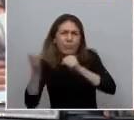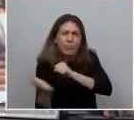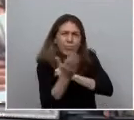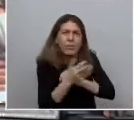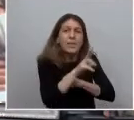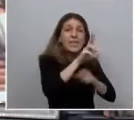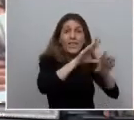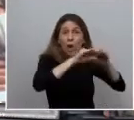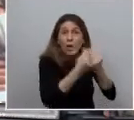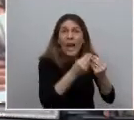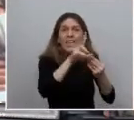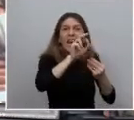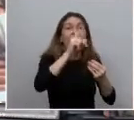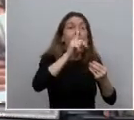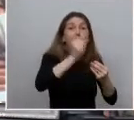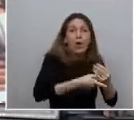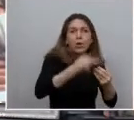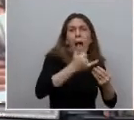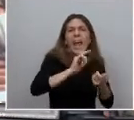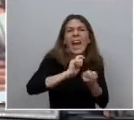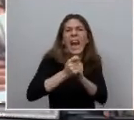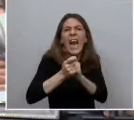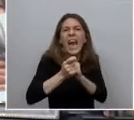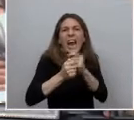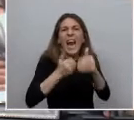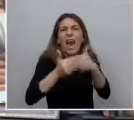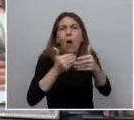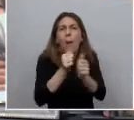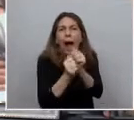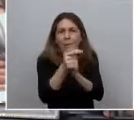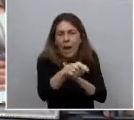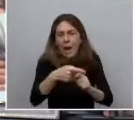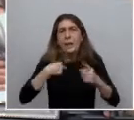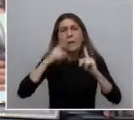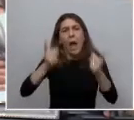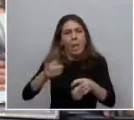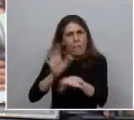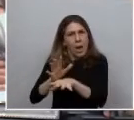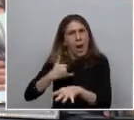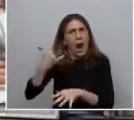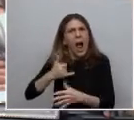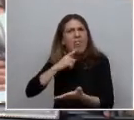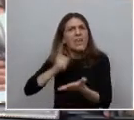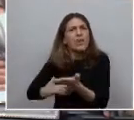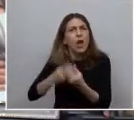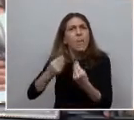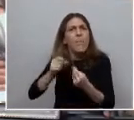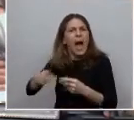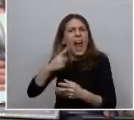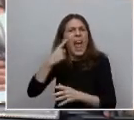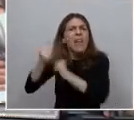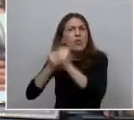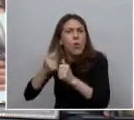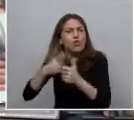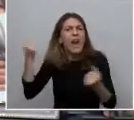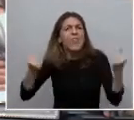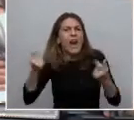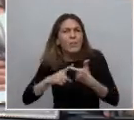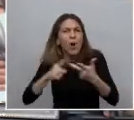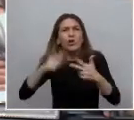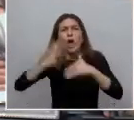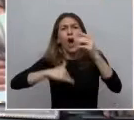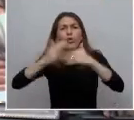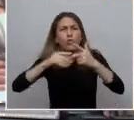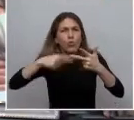renovables. Diseñamos un plan de medidas de eficiencia para la industria, el transporte y la